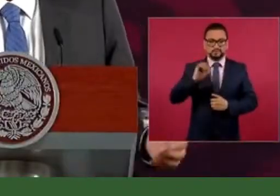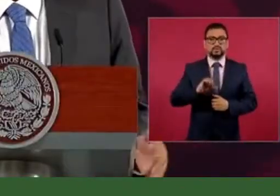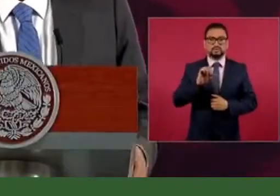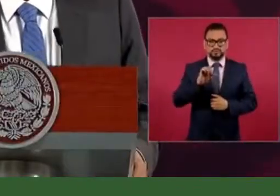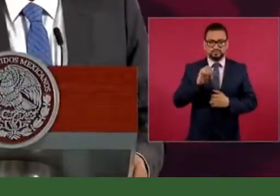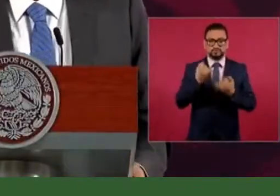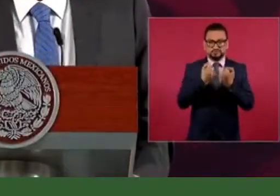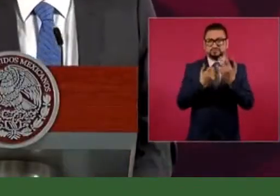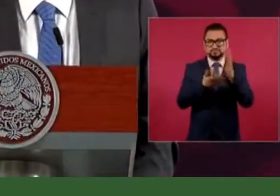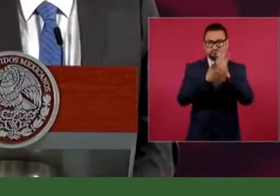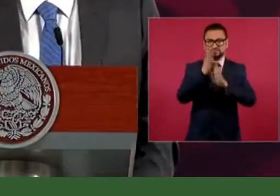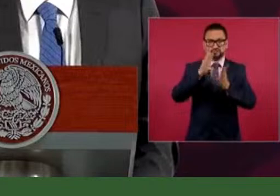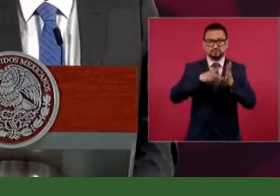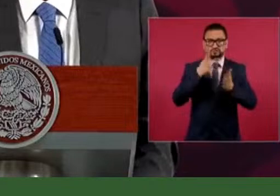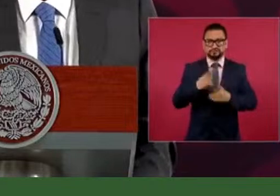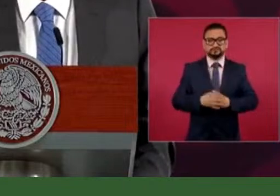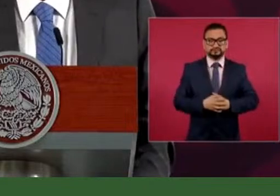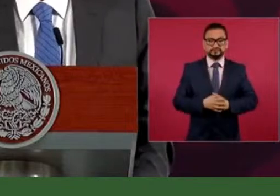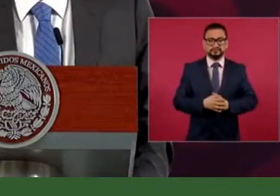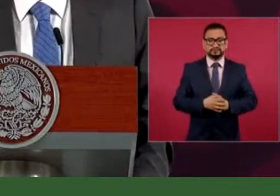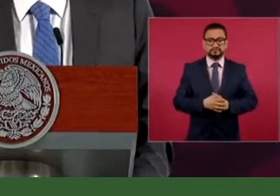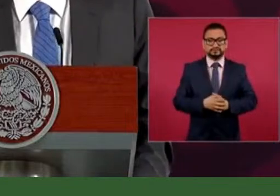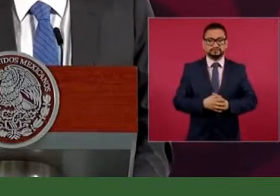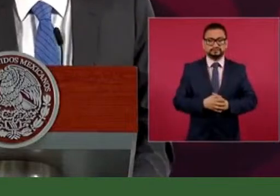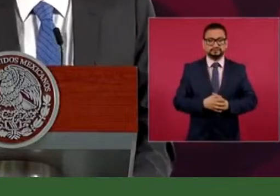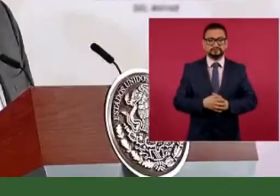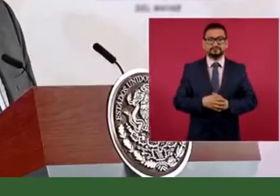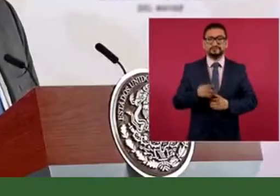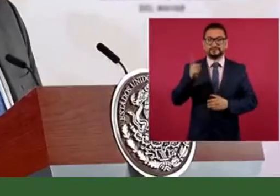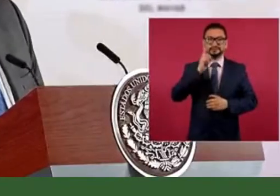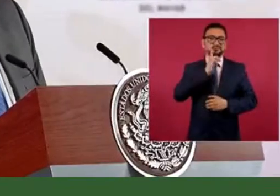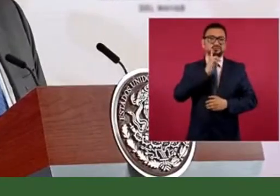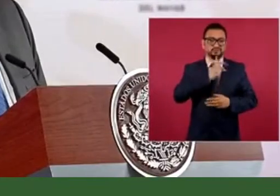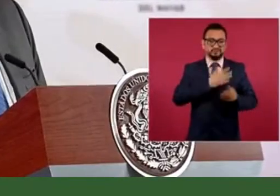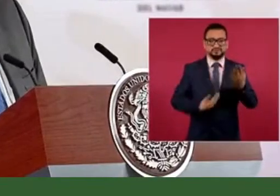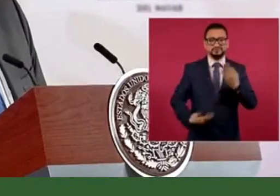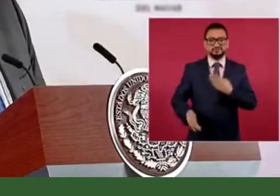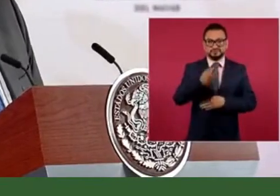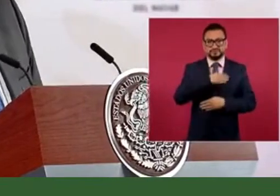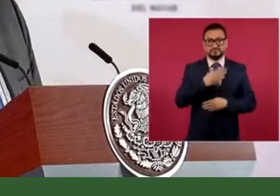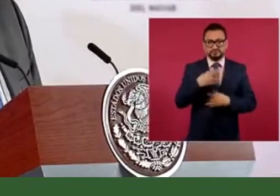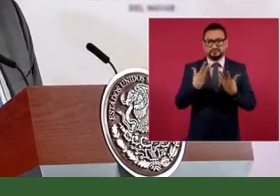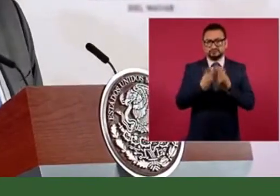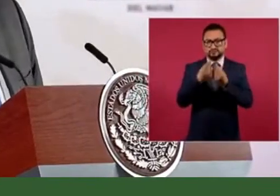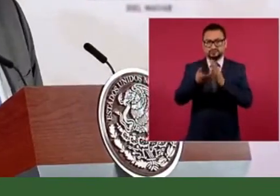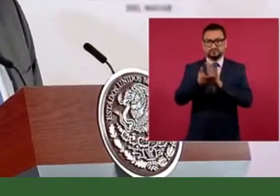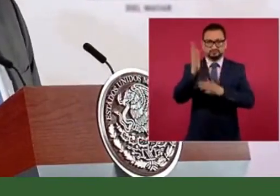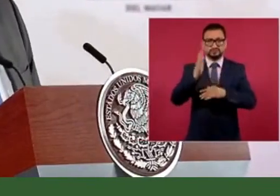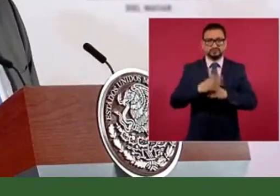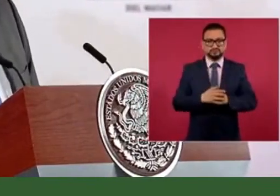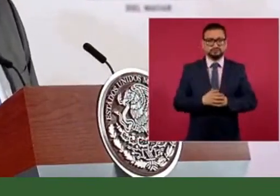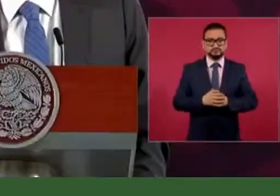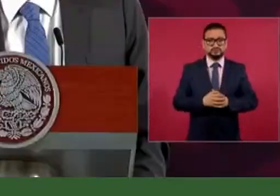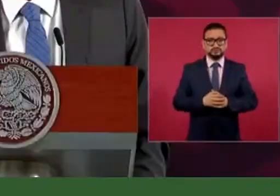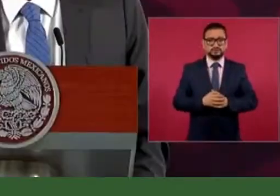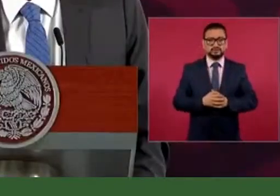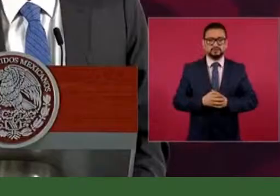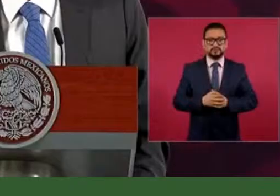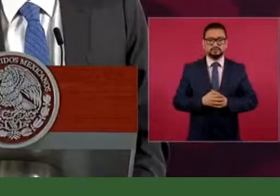con la presidenta juntos Vamos